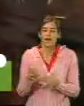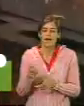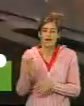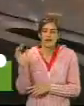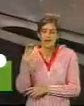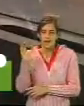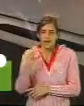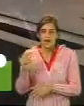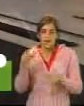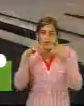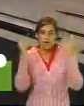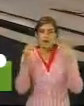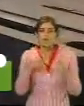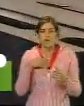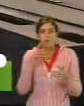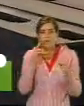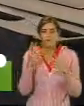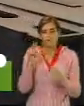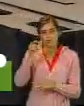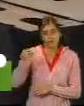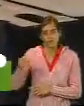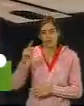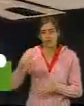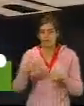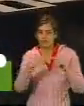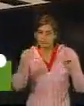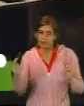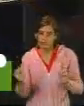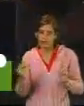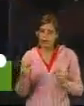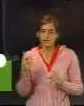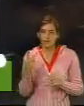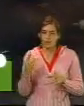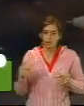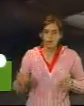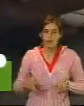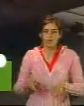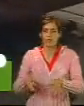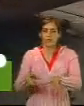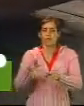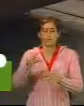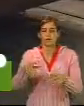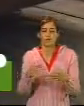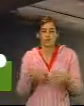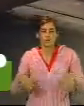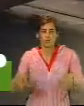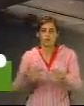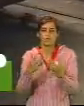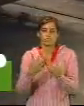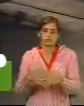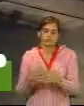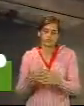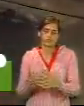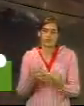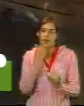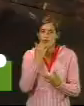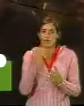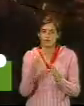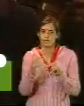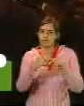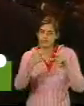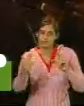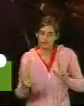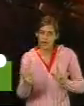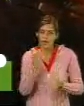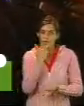pueden ver los compañeros que viven cerca allá, el segundo puente sobre el río Orinoco, plantas industriales, los puentes